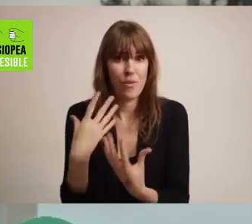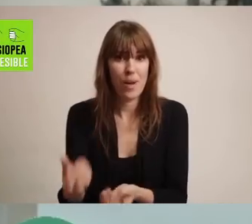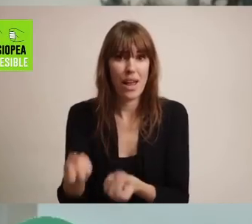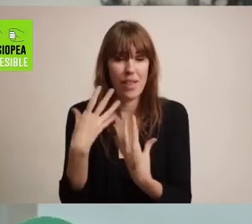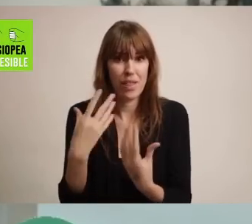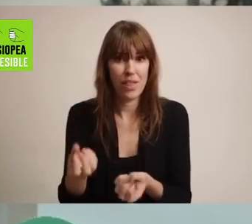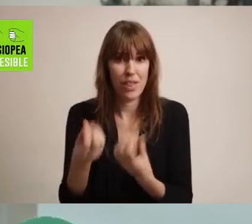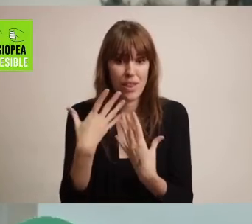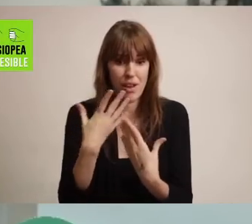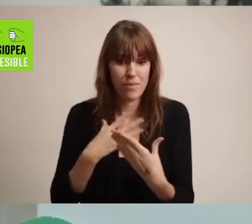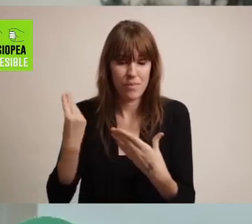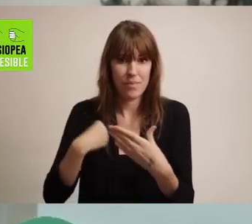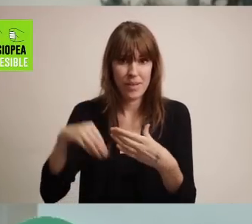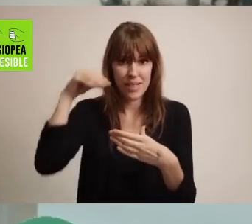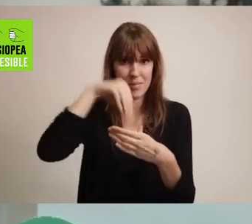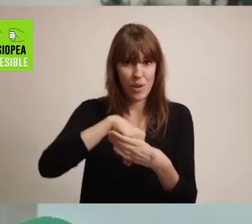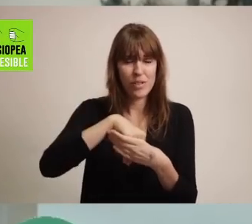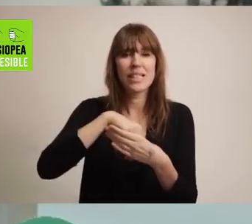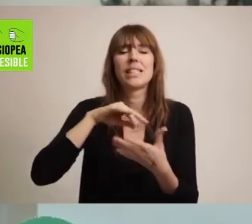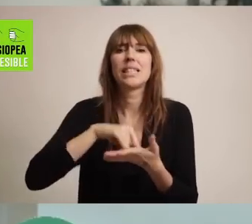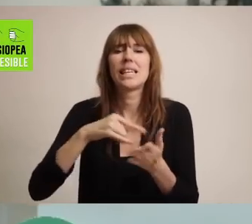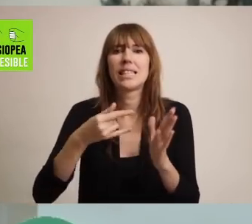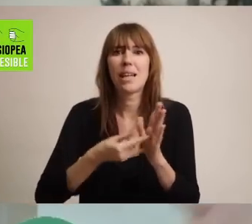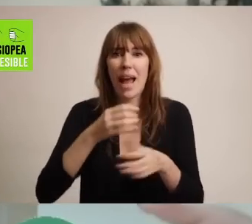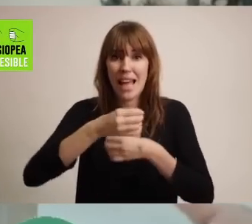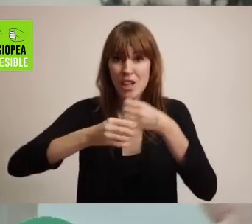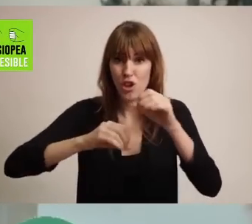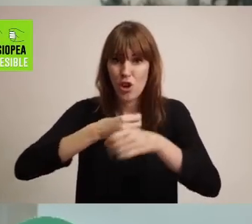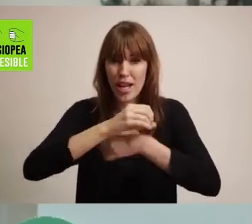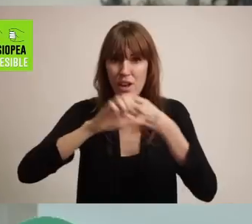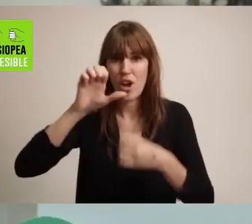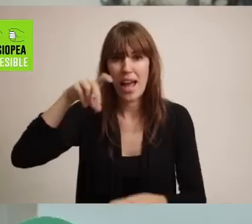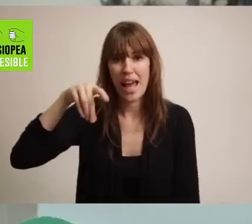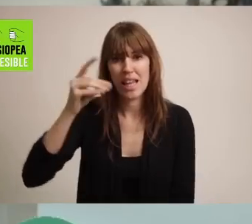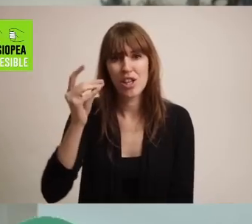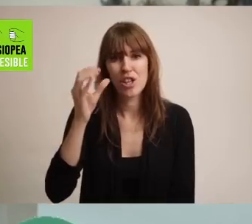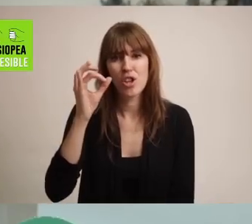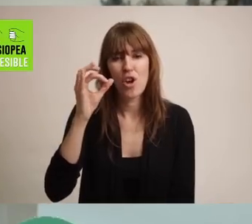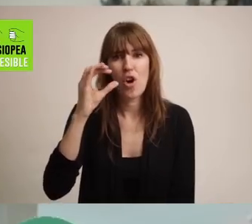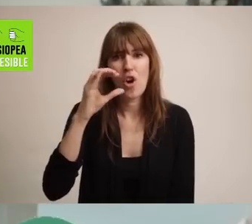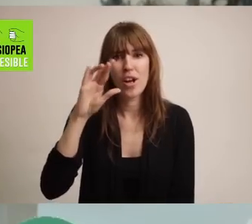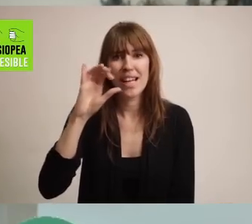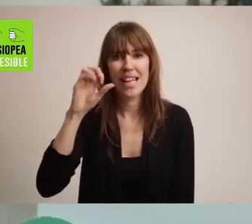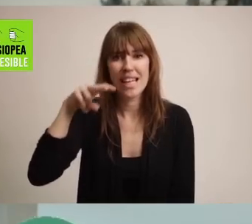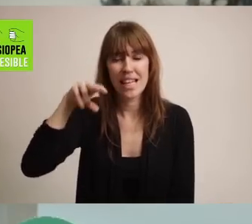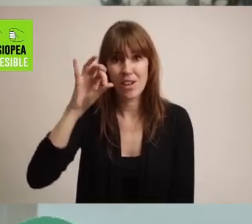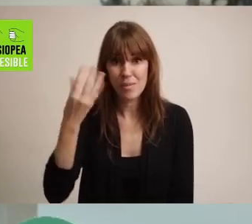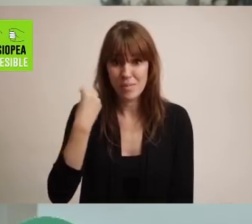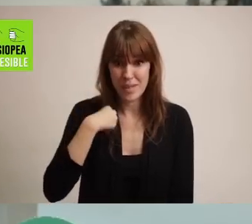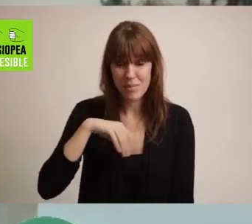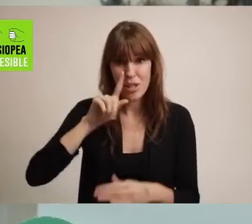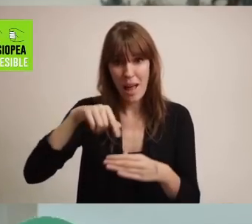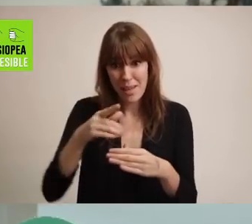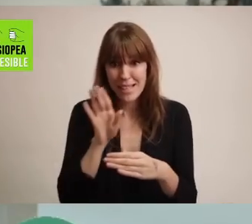íntimamente relacionado con nuestro sistema endocrino o glándulas endocrinas, que son las que están íntimamente relacionadas a